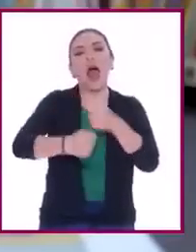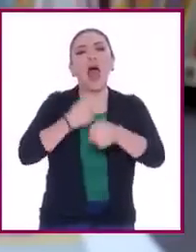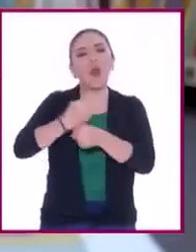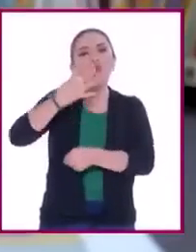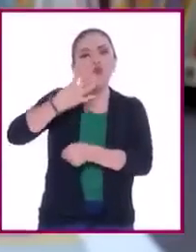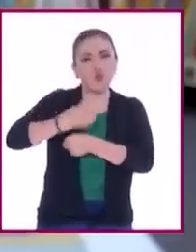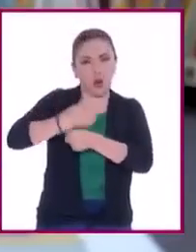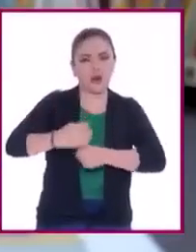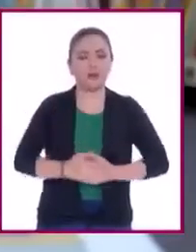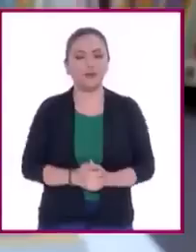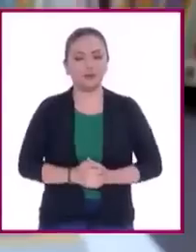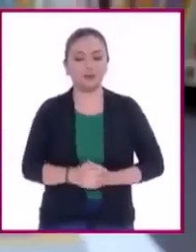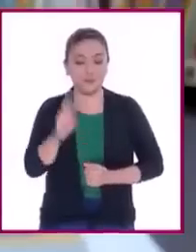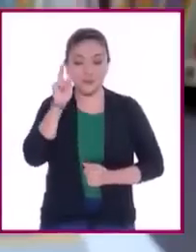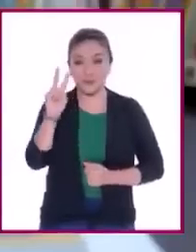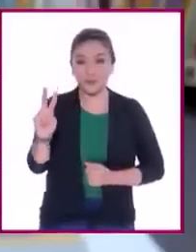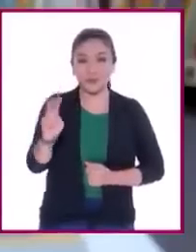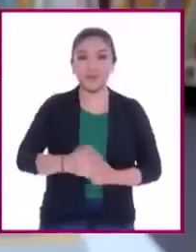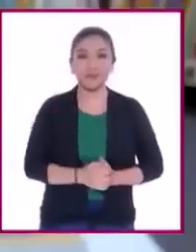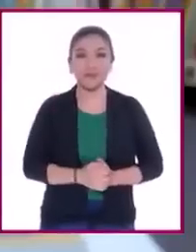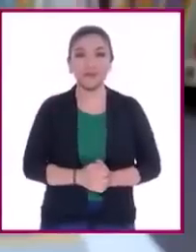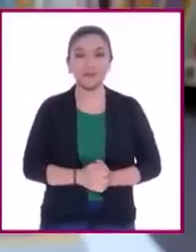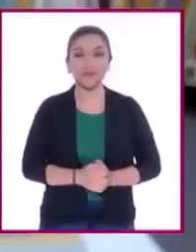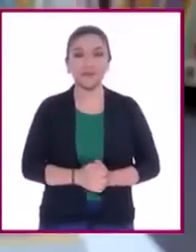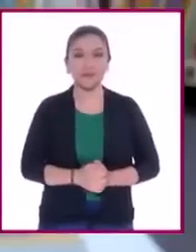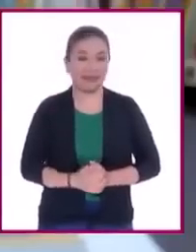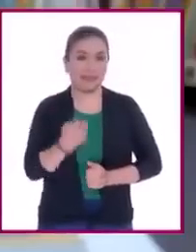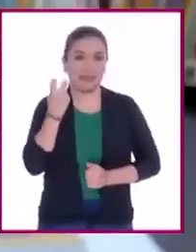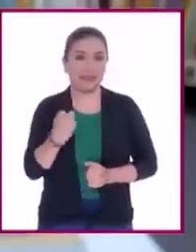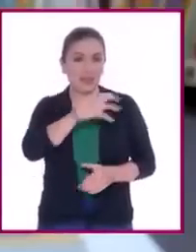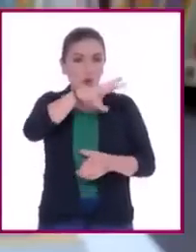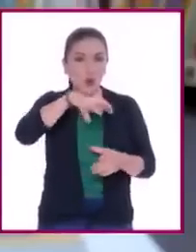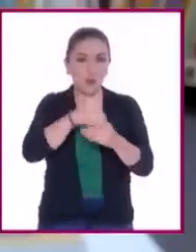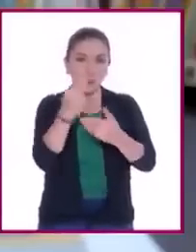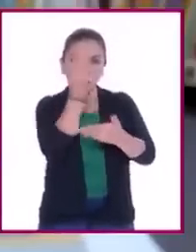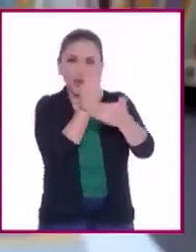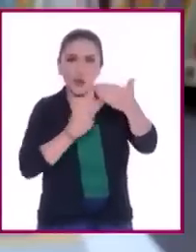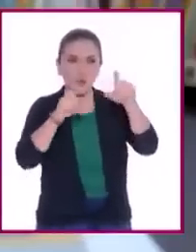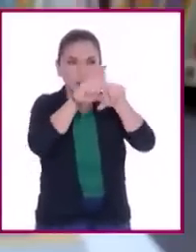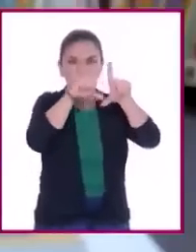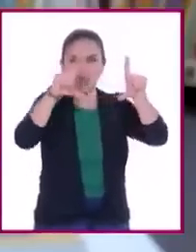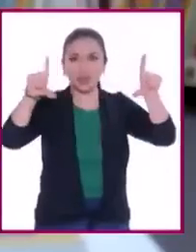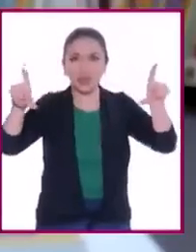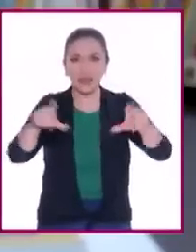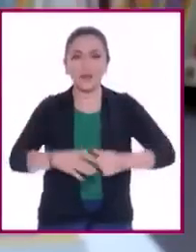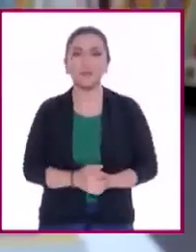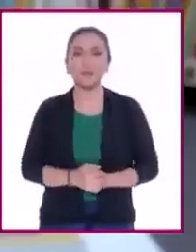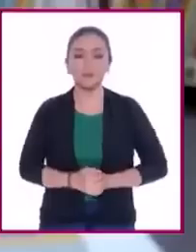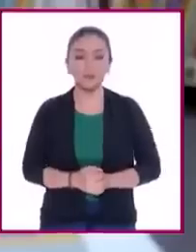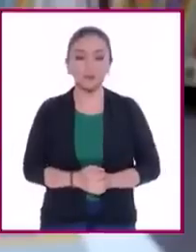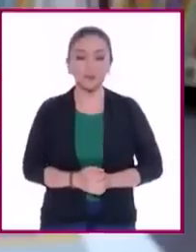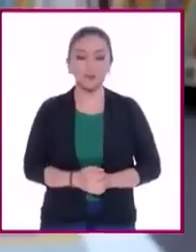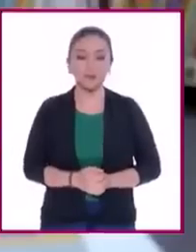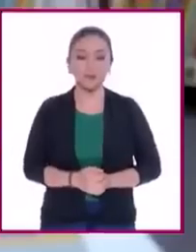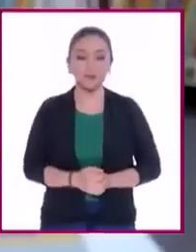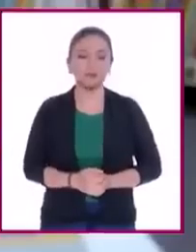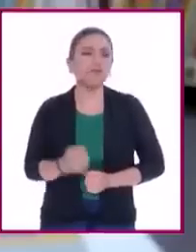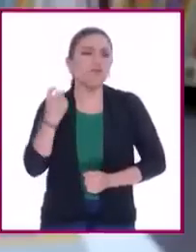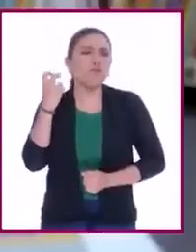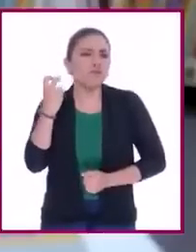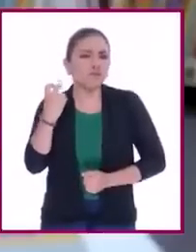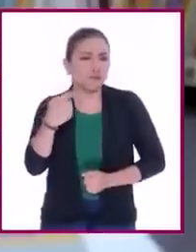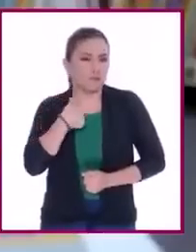cuarto grado aquí se puede apreciar completa la Ilustración esta